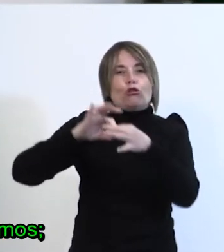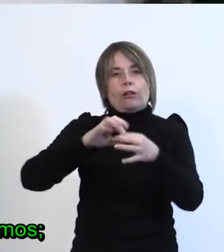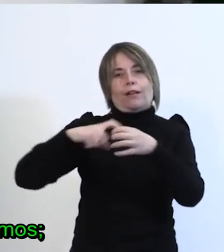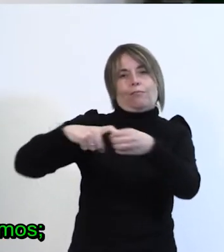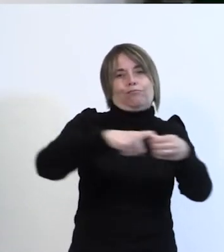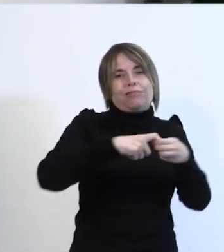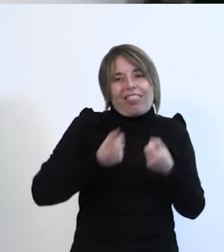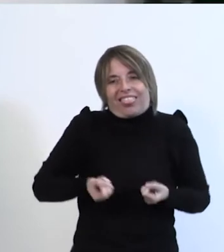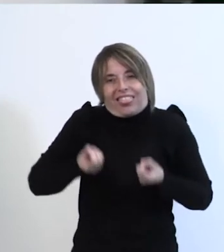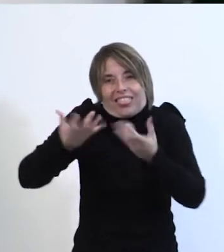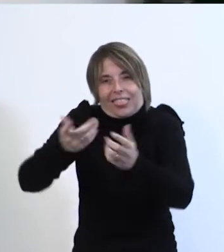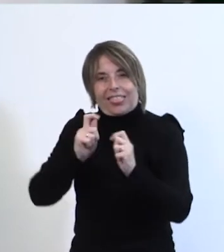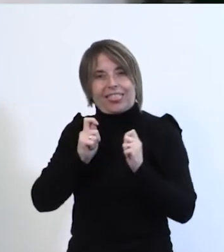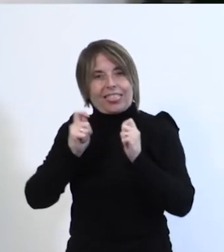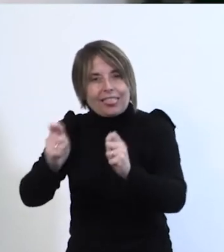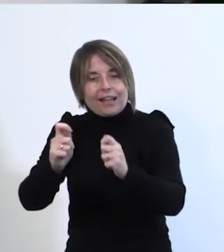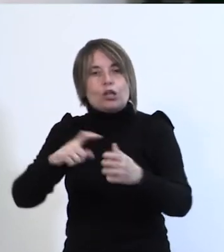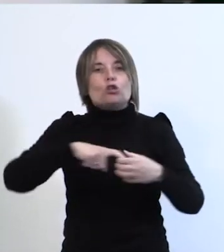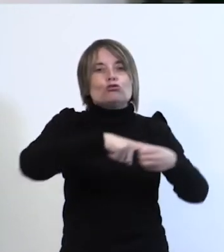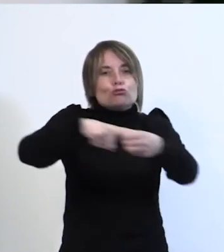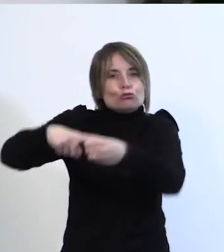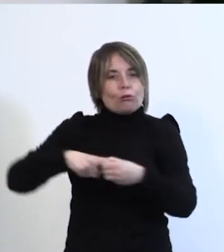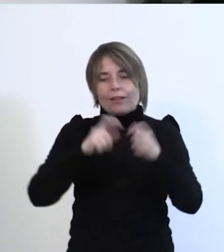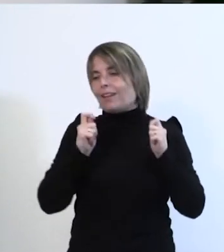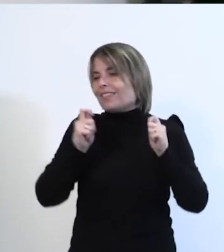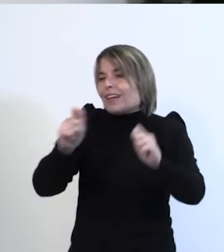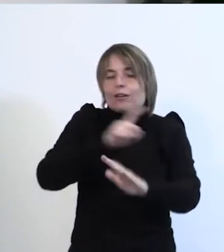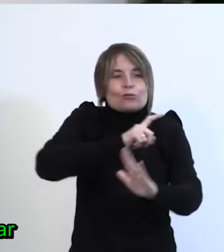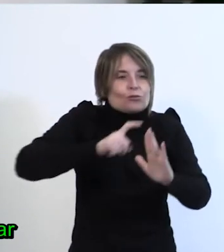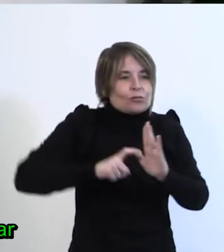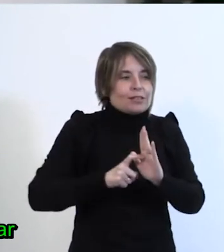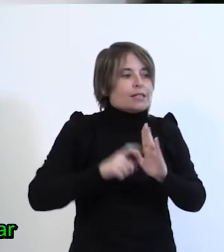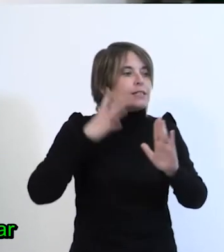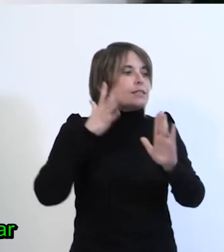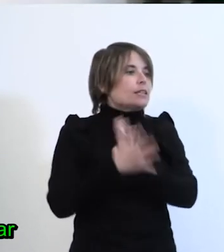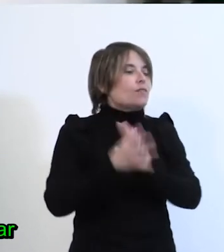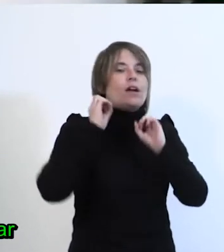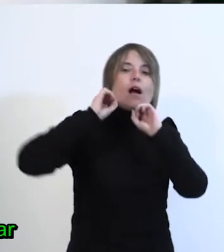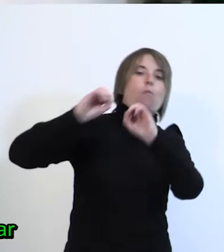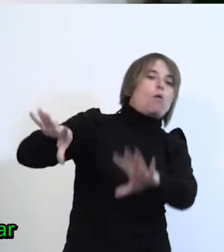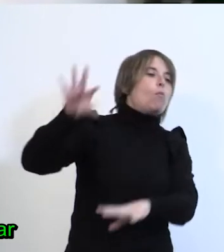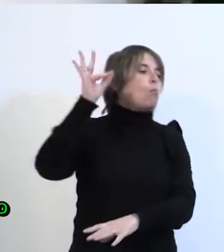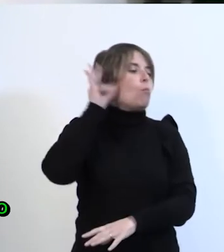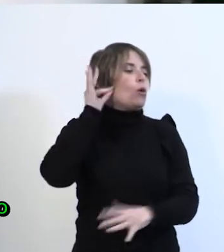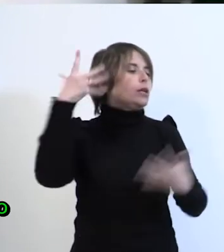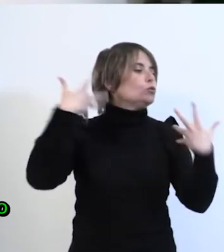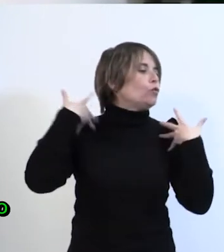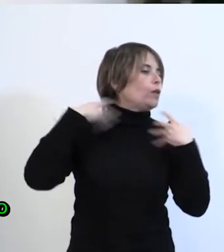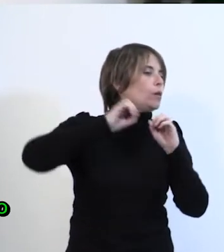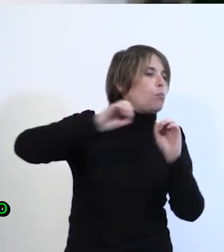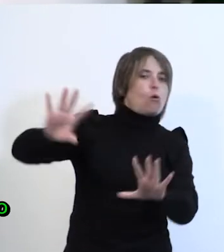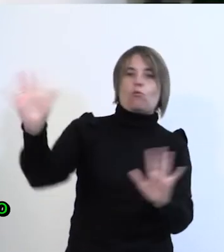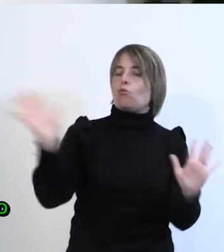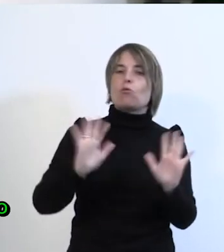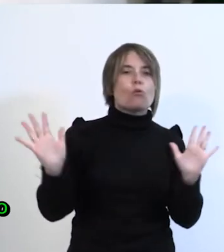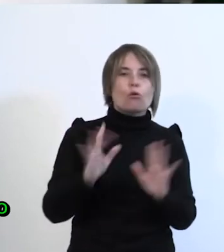que podamos, toda la solidaridad concreta que podamos. O sea, no digo con esto abandonar a las mujeres que están